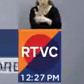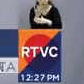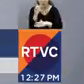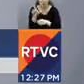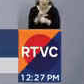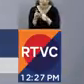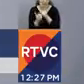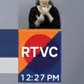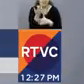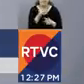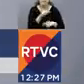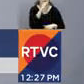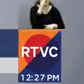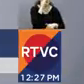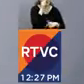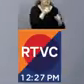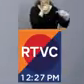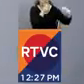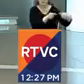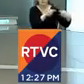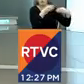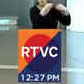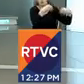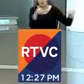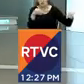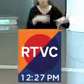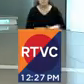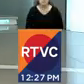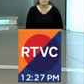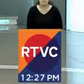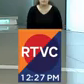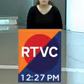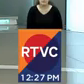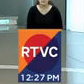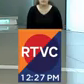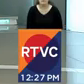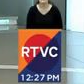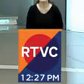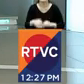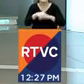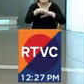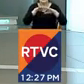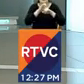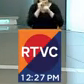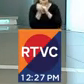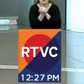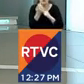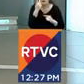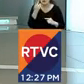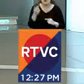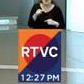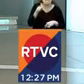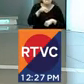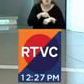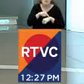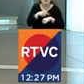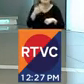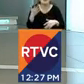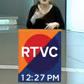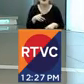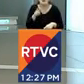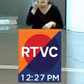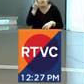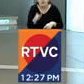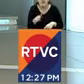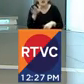Nacional actuará ante Cortuluá. En redes sociales se viralizó el video del momento en el que un conductor realizó